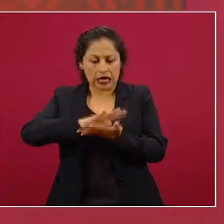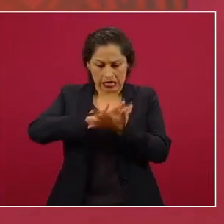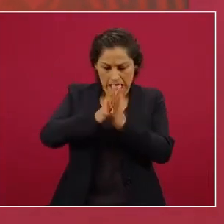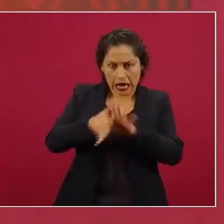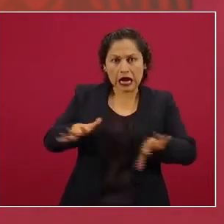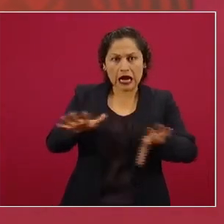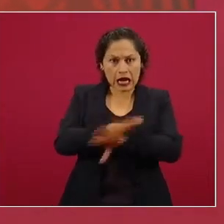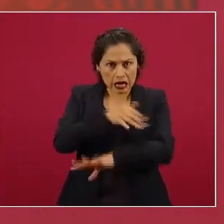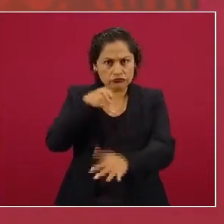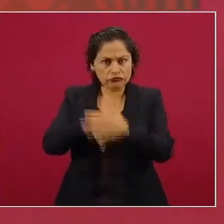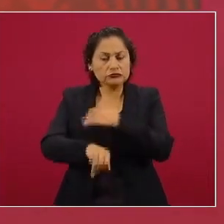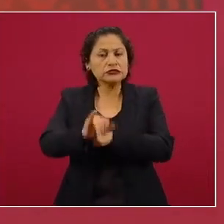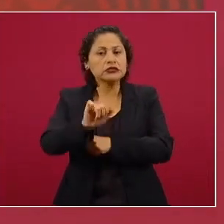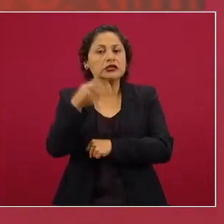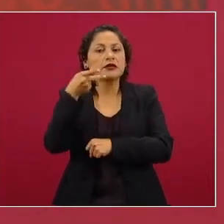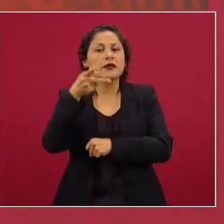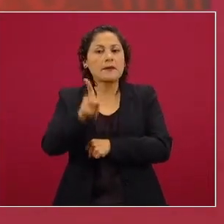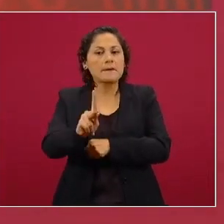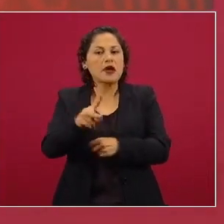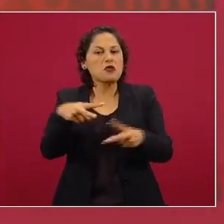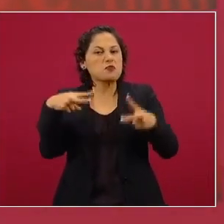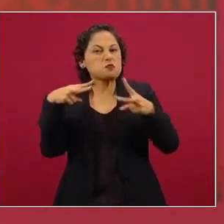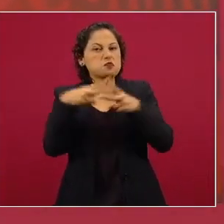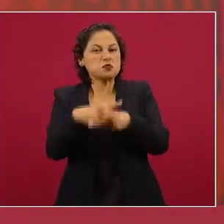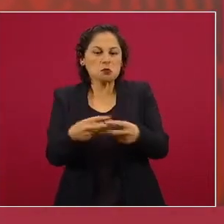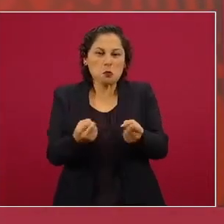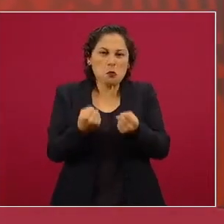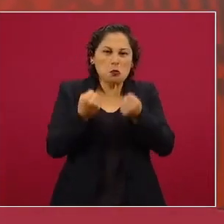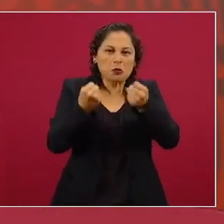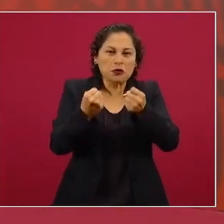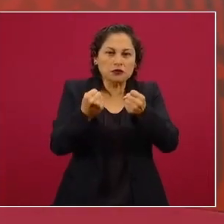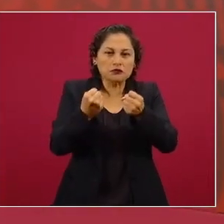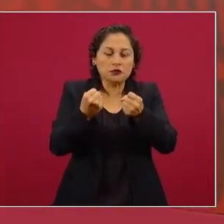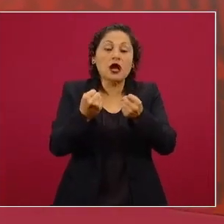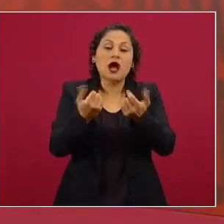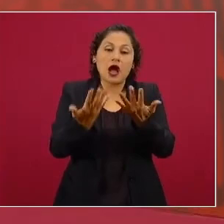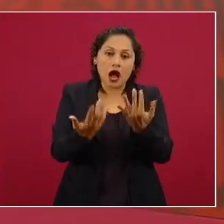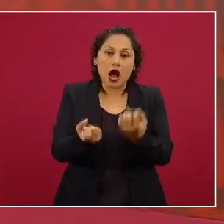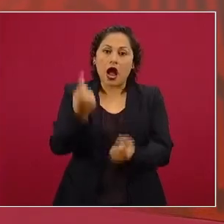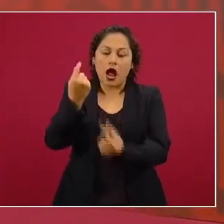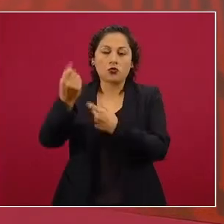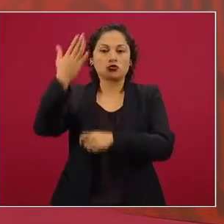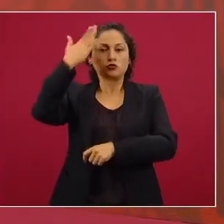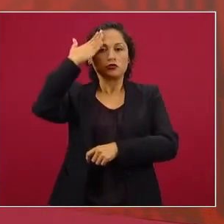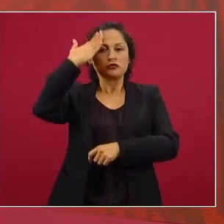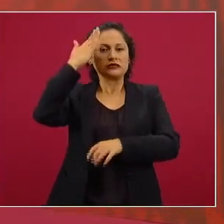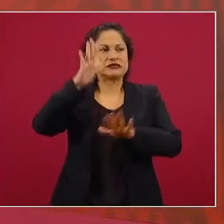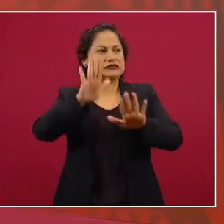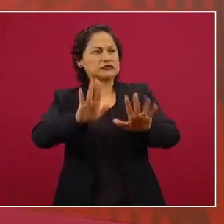Y aunque los dirigentes no querían la violencia, Hidalgo,